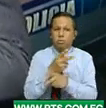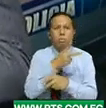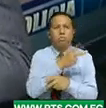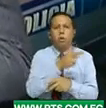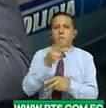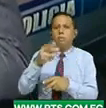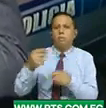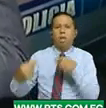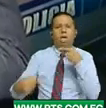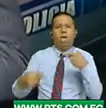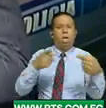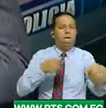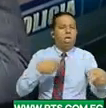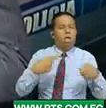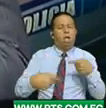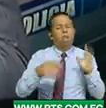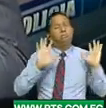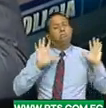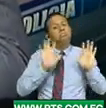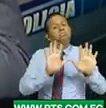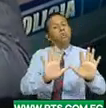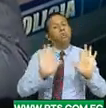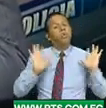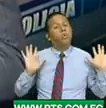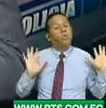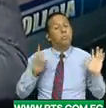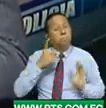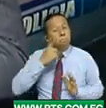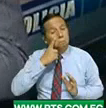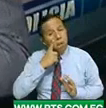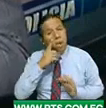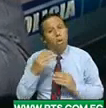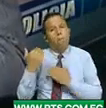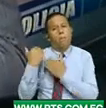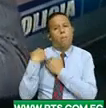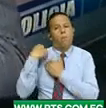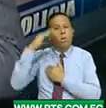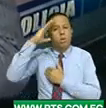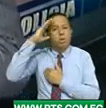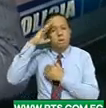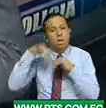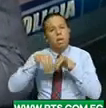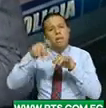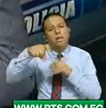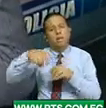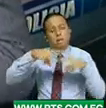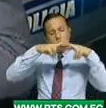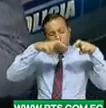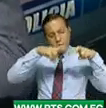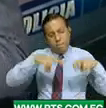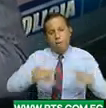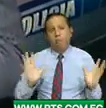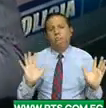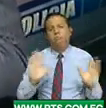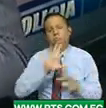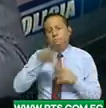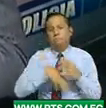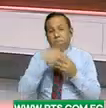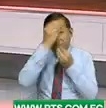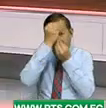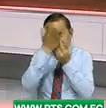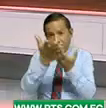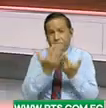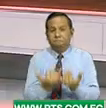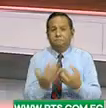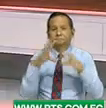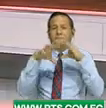entre sí. Pero esto es algo que igual es sometido a investigaciones por parte de la autoridad de seguridad. Ese es el informe que tenemos hasta